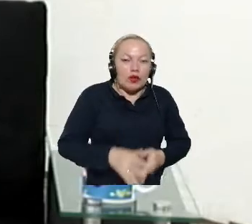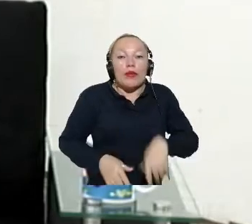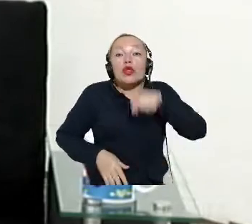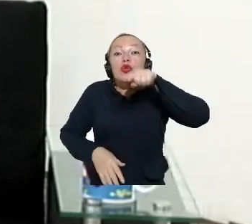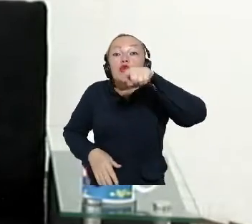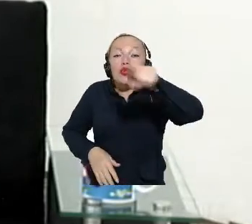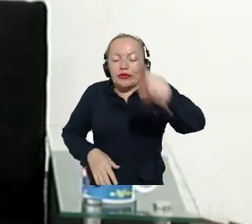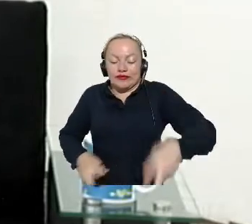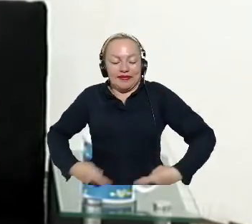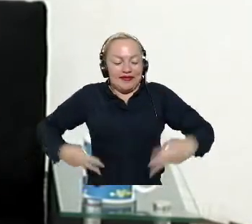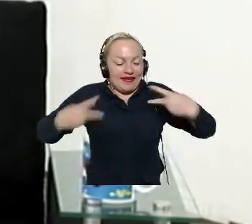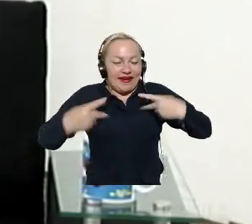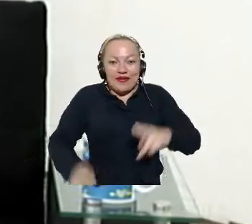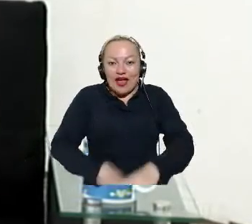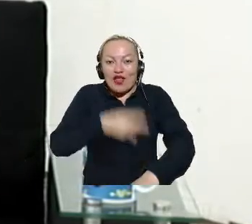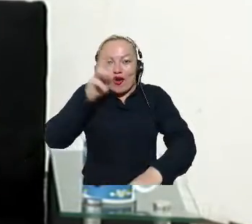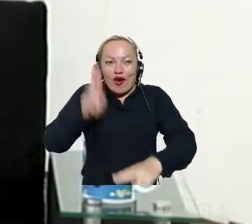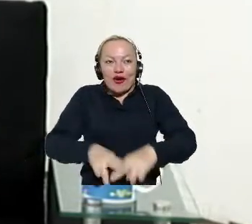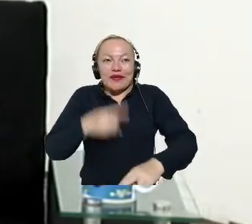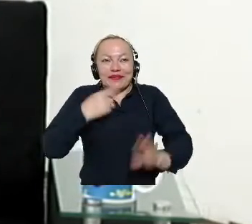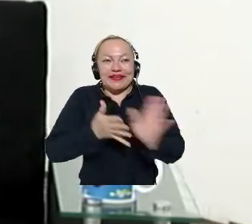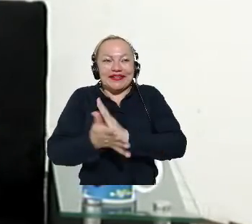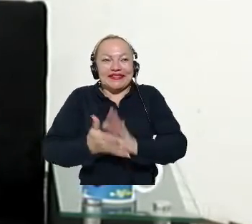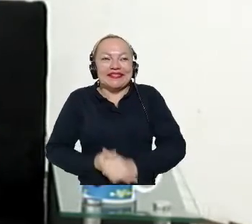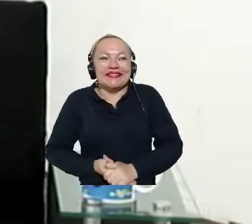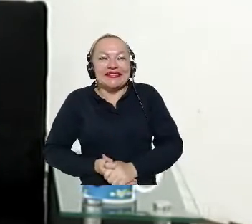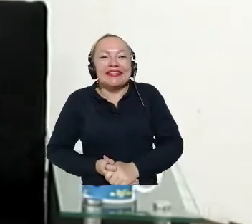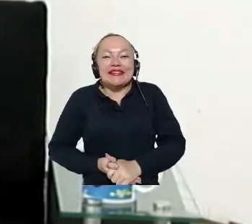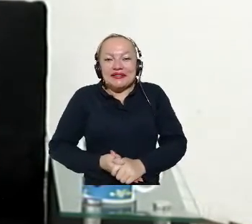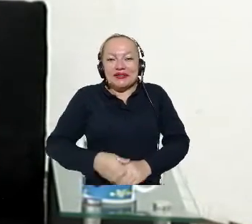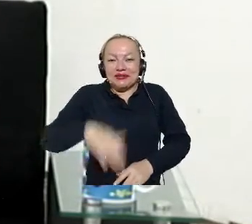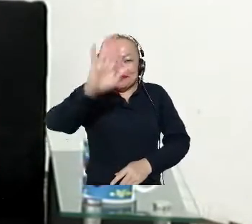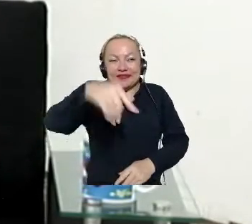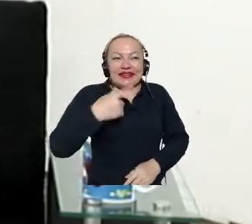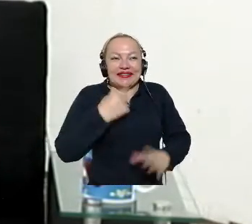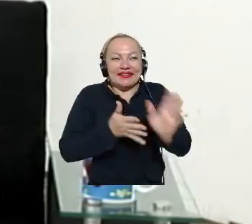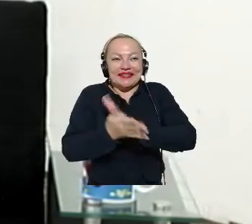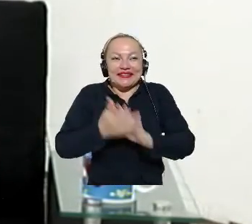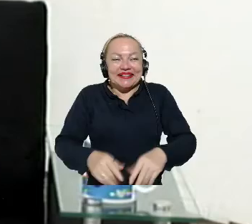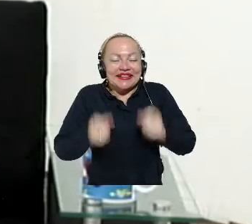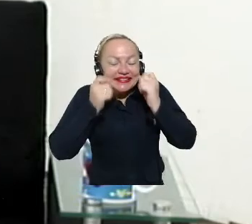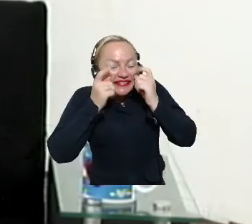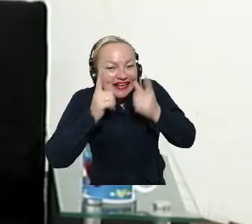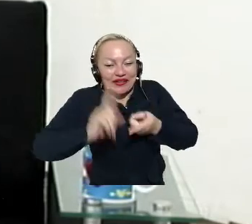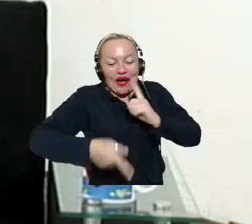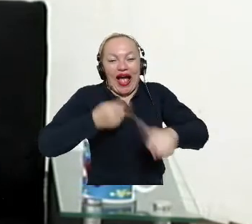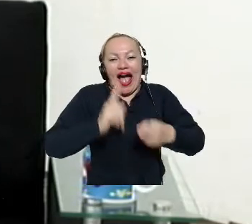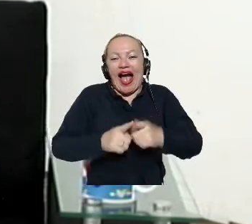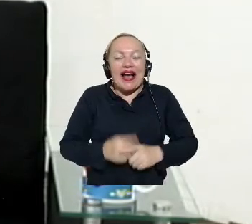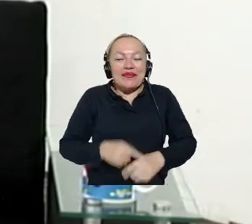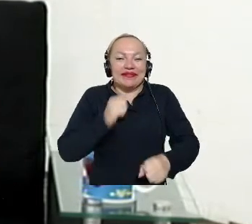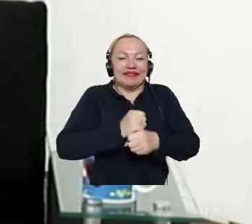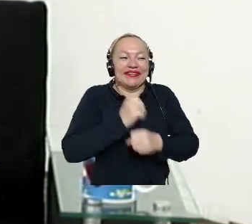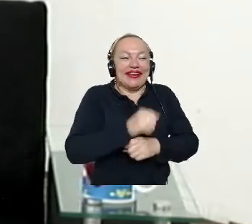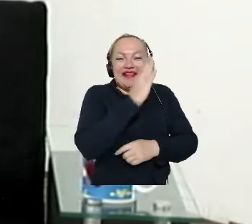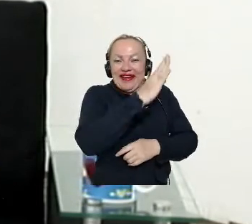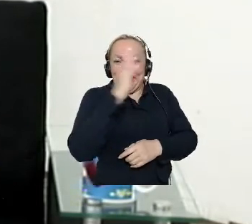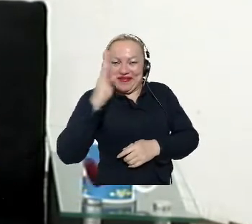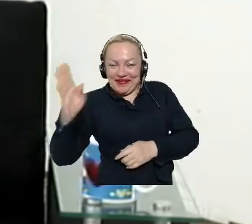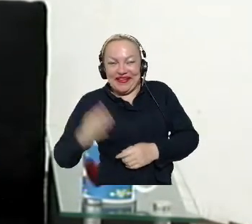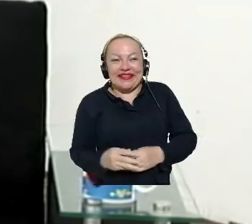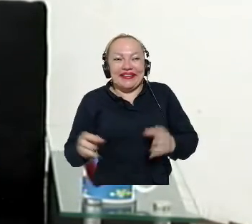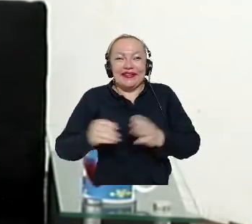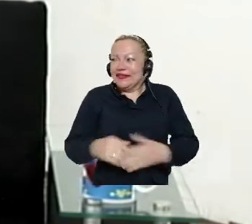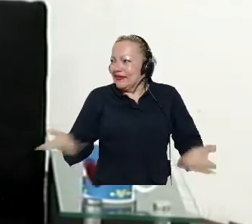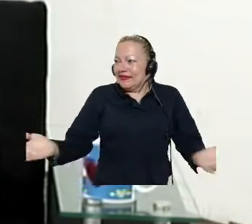Entonces, vivan la vida, ¿cierto? Oye, viva la cosa, la tengo disfrútala. Invitada, pero no aparece por ahí. A mi amiga la bibliotecaria. Ay. No aparece.